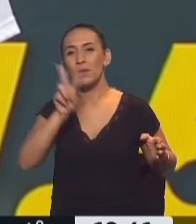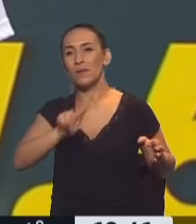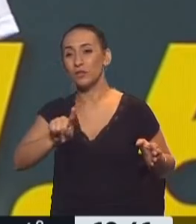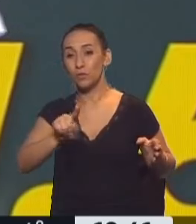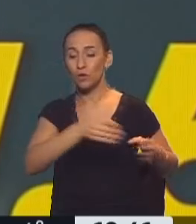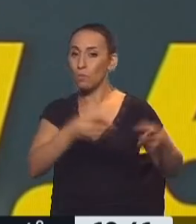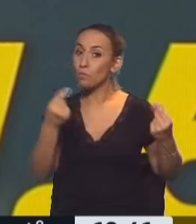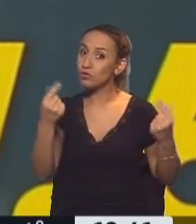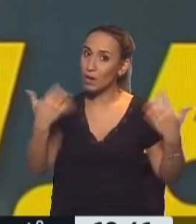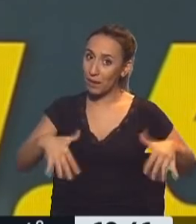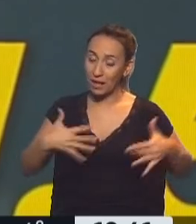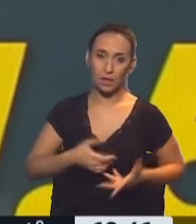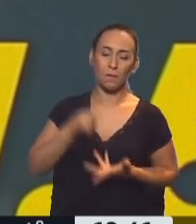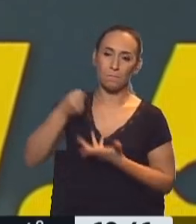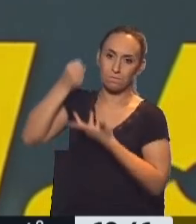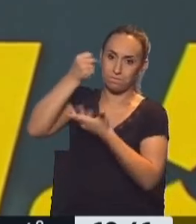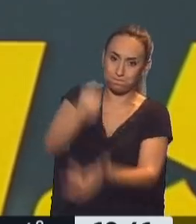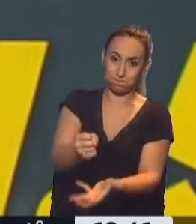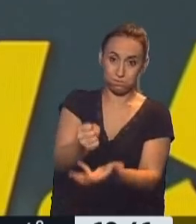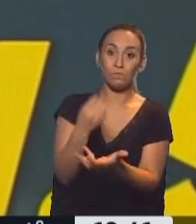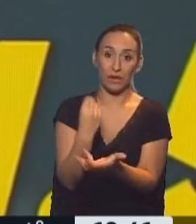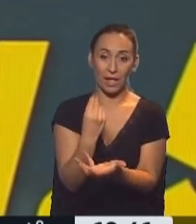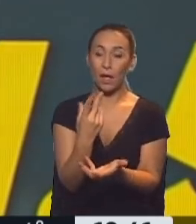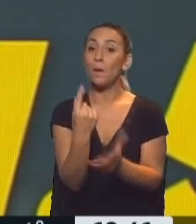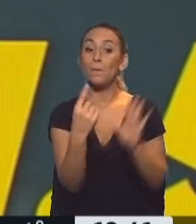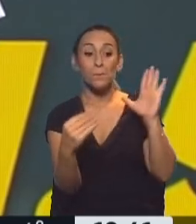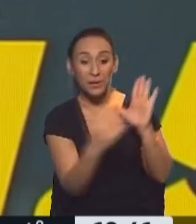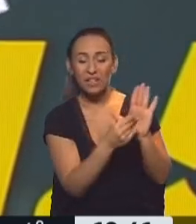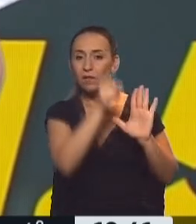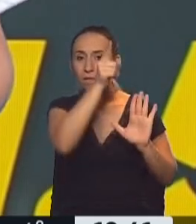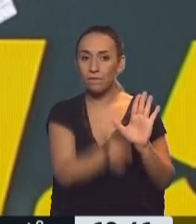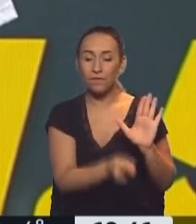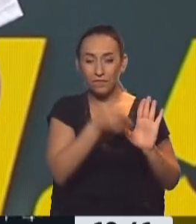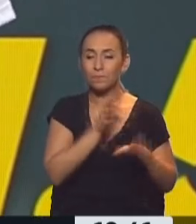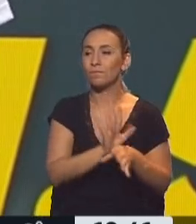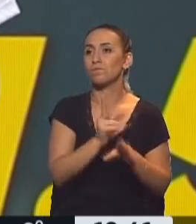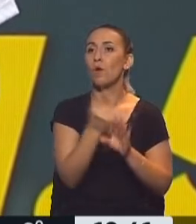Sin contar los pagos de deuda? Bueno, ahí el gobierno estima un